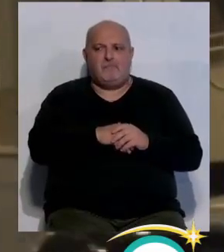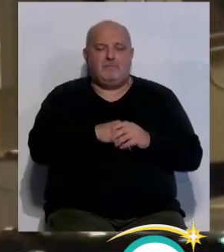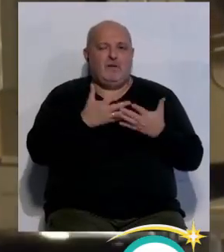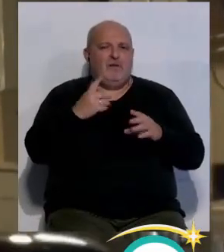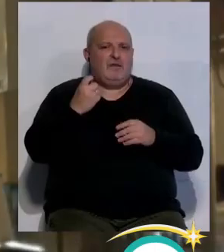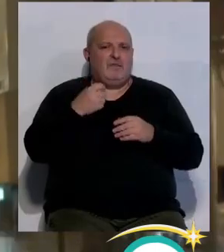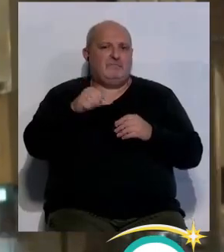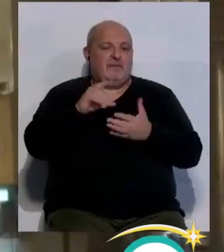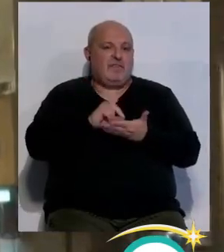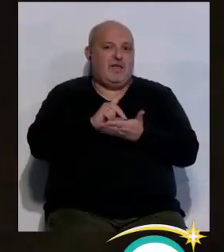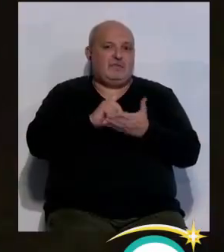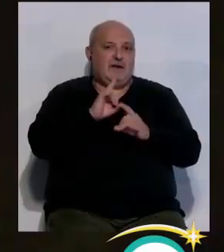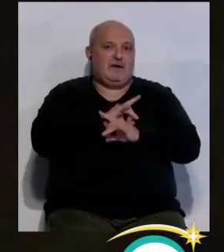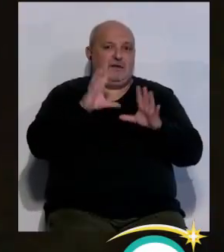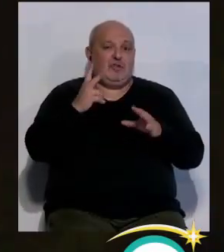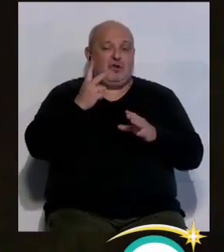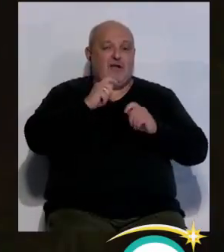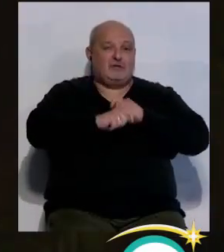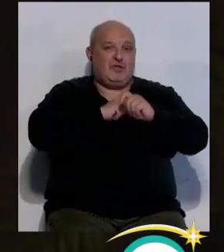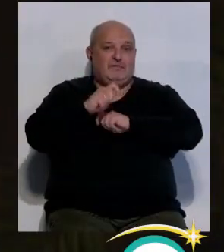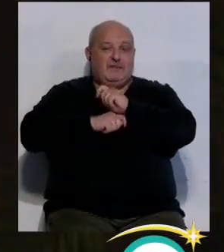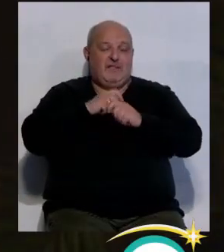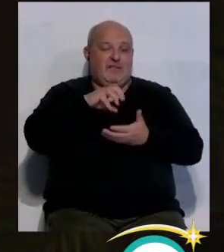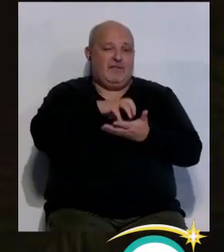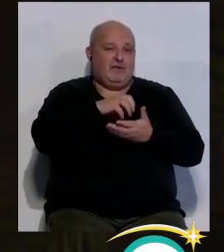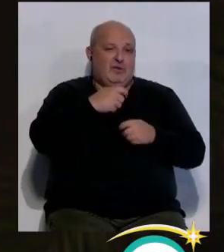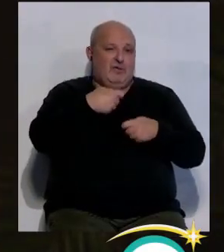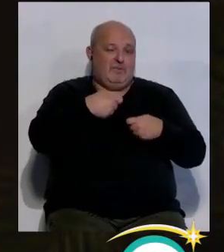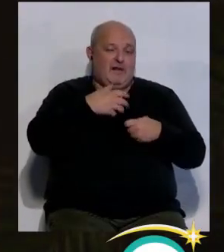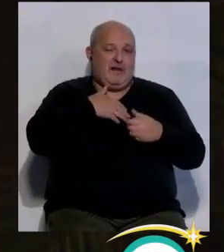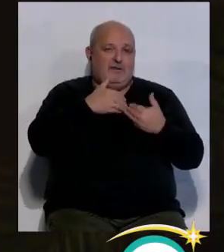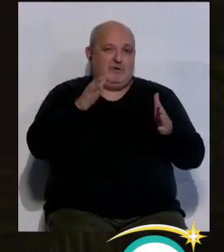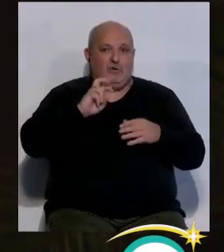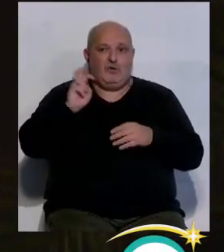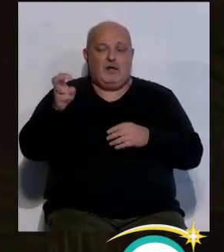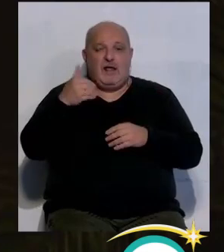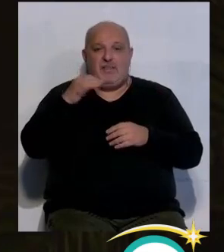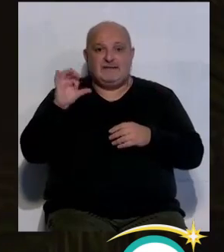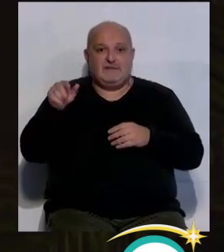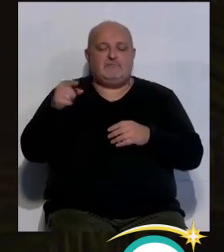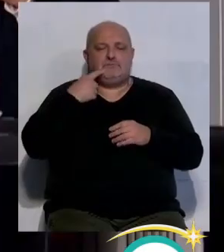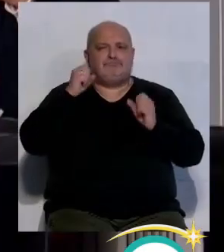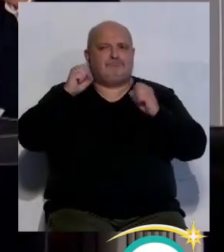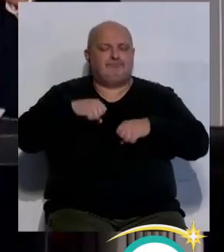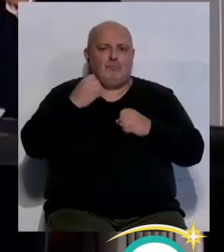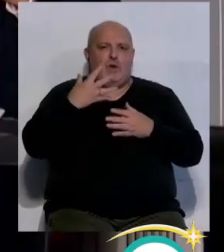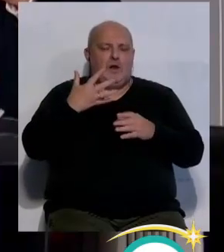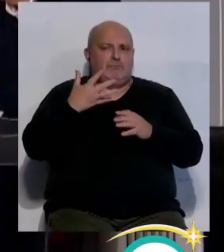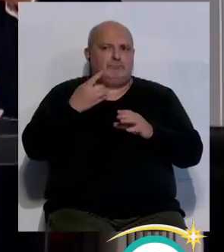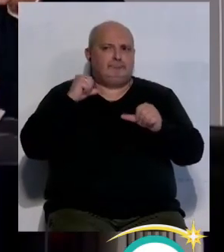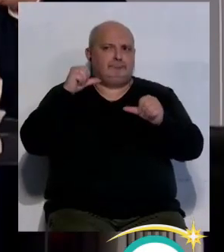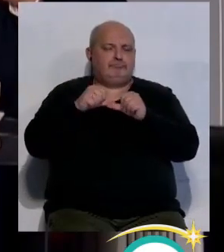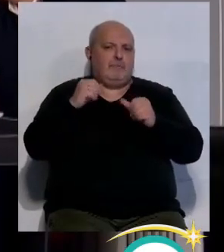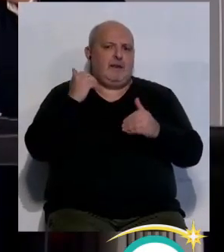A una falta de datos concretos, las dos asociaciones de comerciantes de Cádiz, Centro Comercial Abierto y ACEX, han confirmado la buena campaña